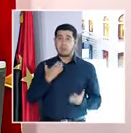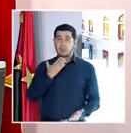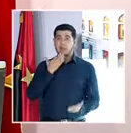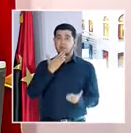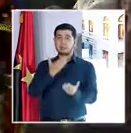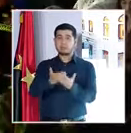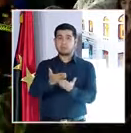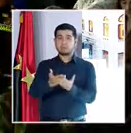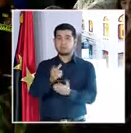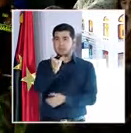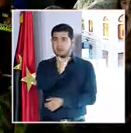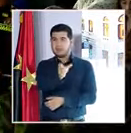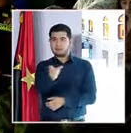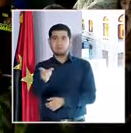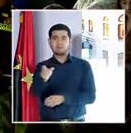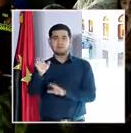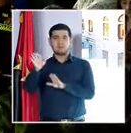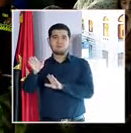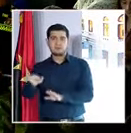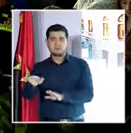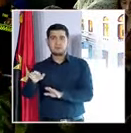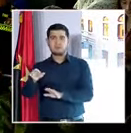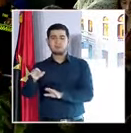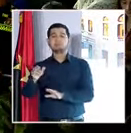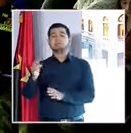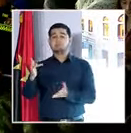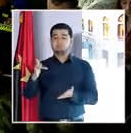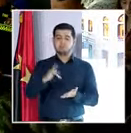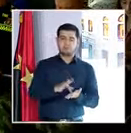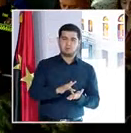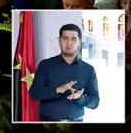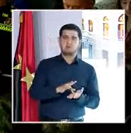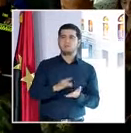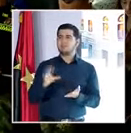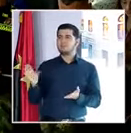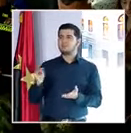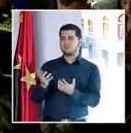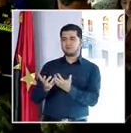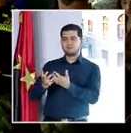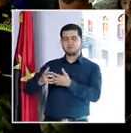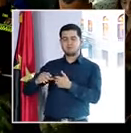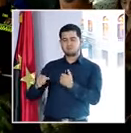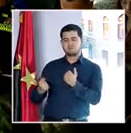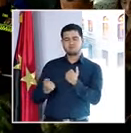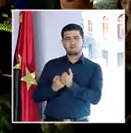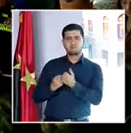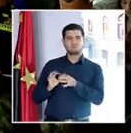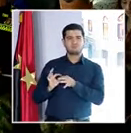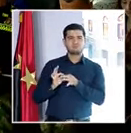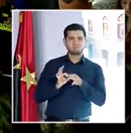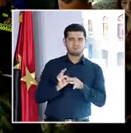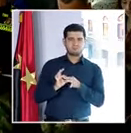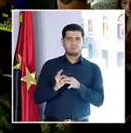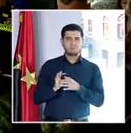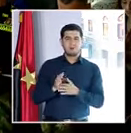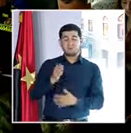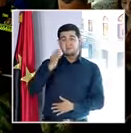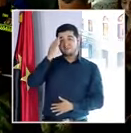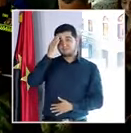este tema y a todas las instituciones que permitieron brindarle la mano a todos aquellos afectados por la